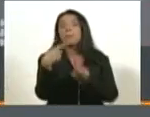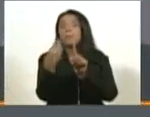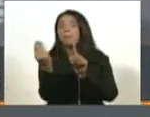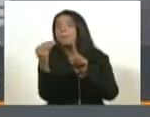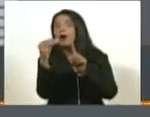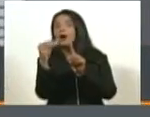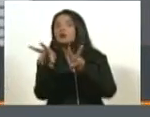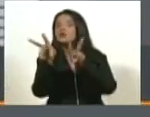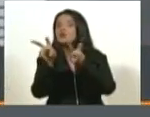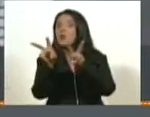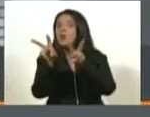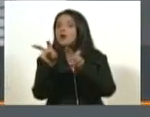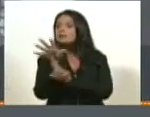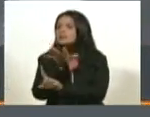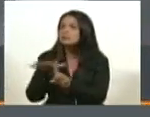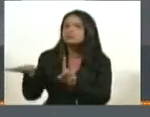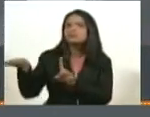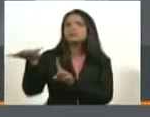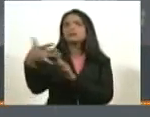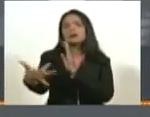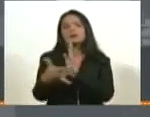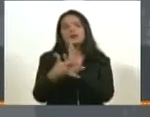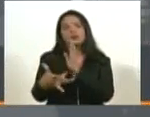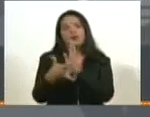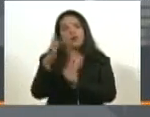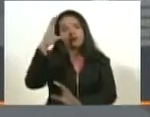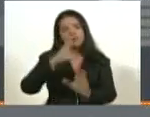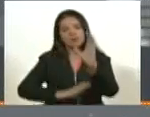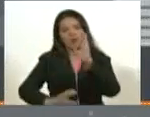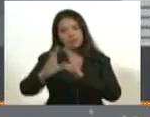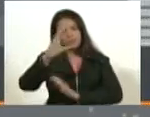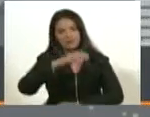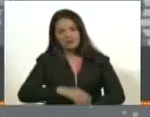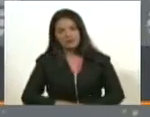las nuevas realidades tecnológicas y científicas.